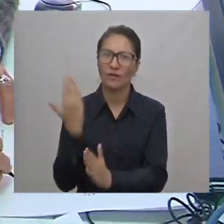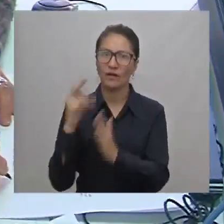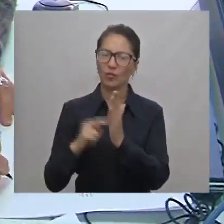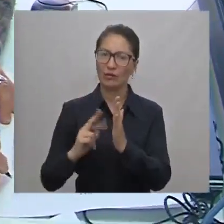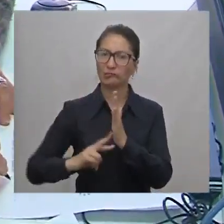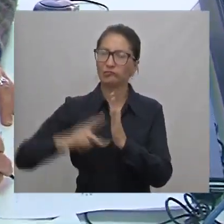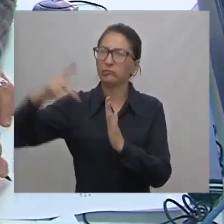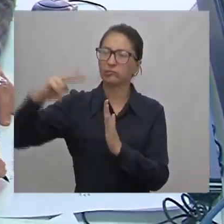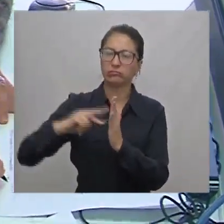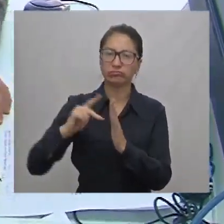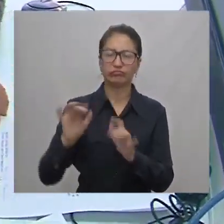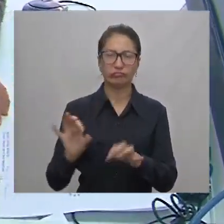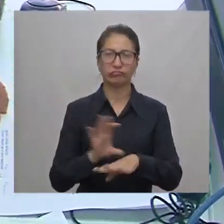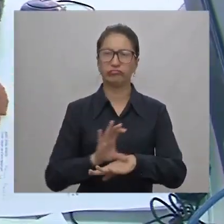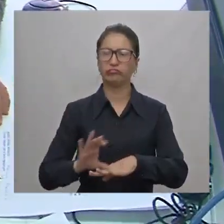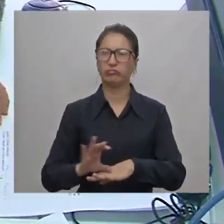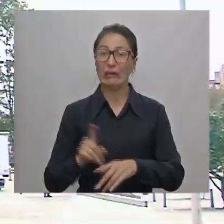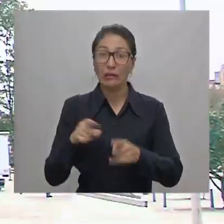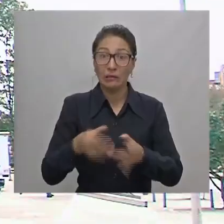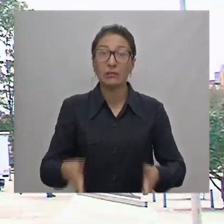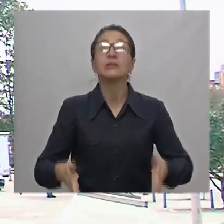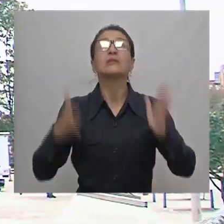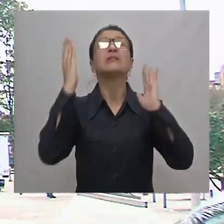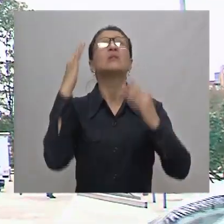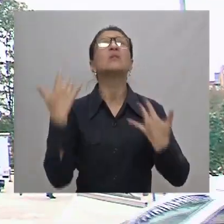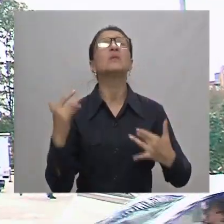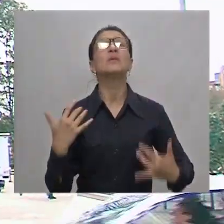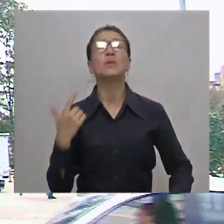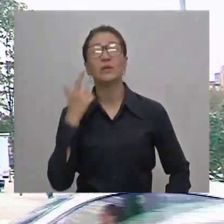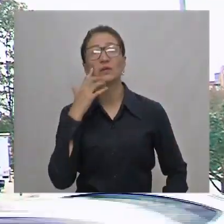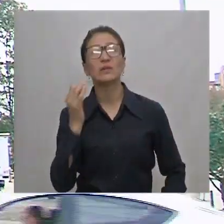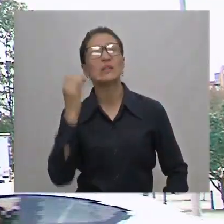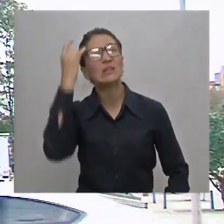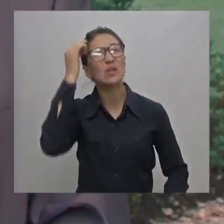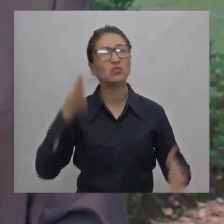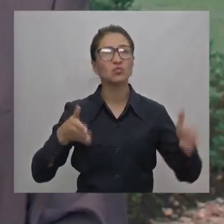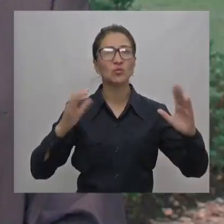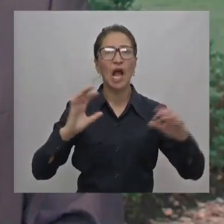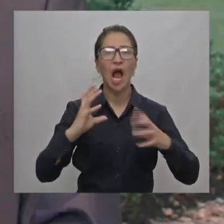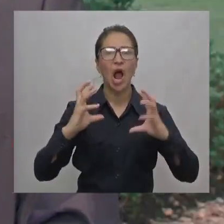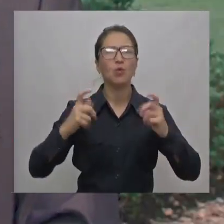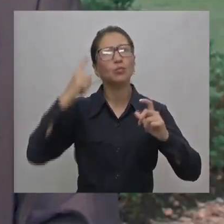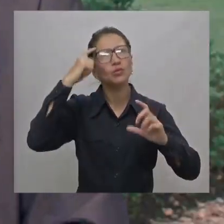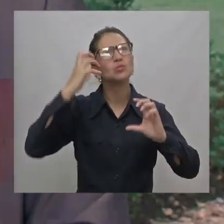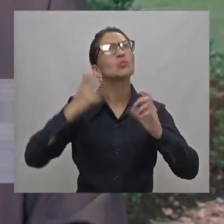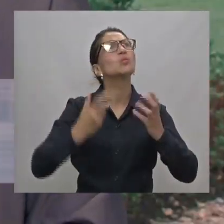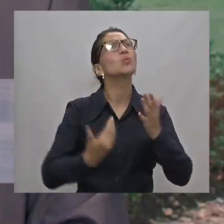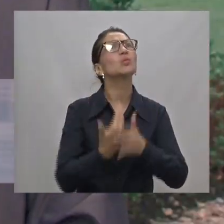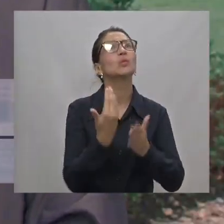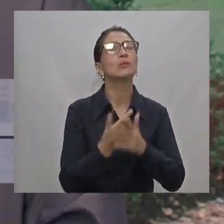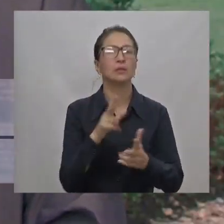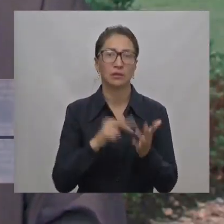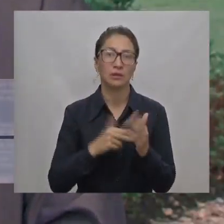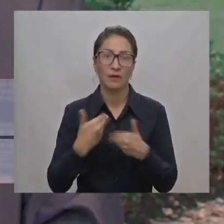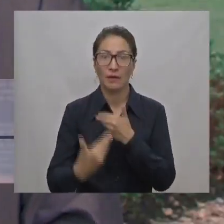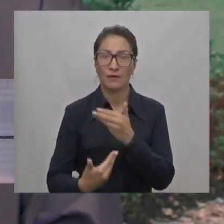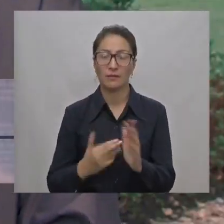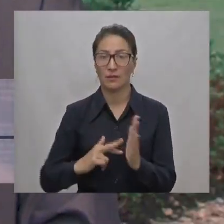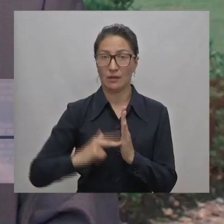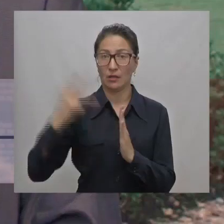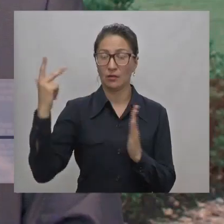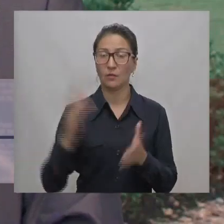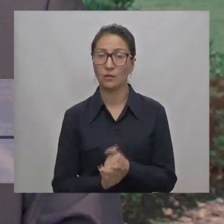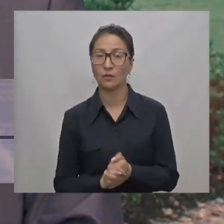de la tecnificación de nuestra Contraloría, el edificio, un edificio inteligente, y obviamente eso ha avanzado o ha